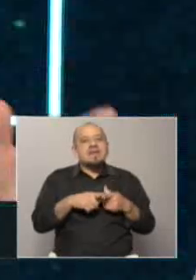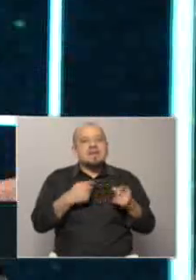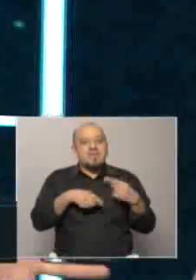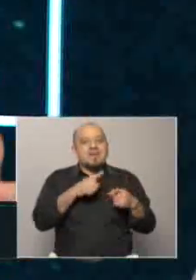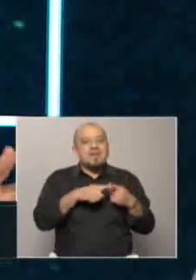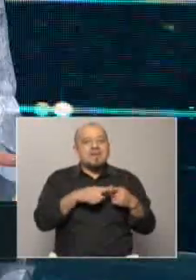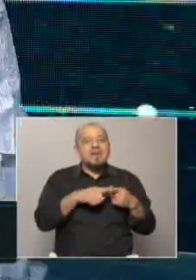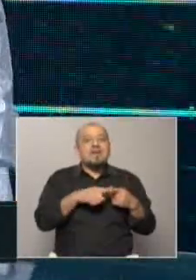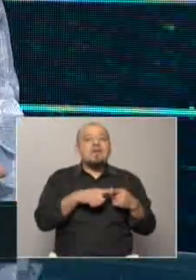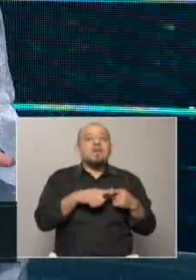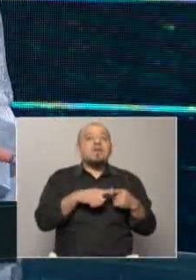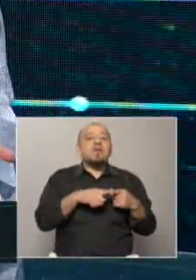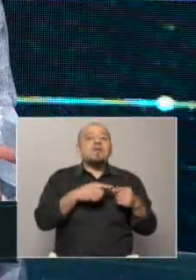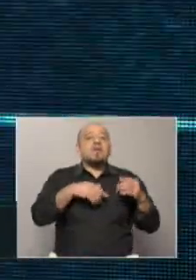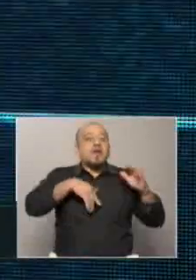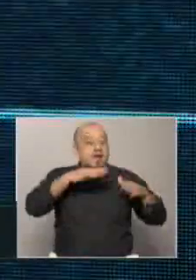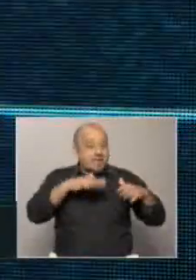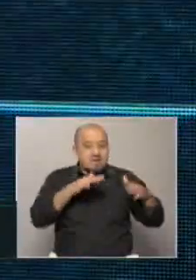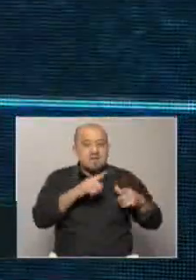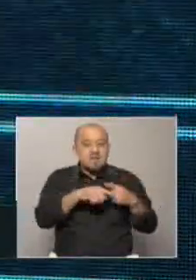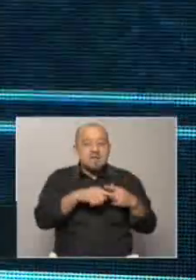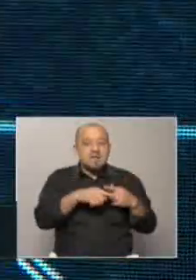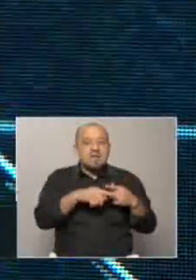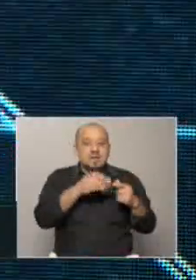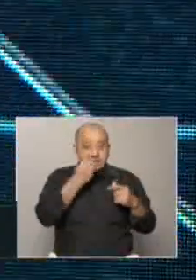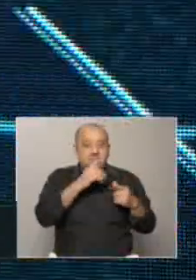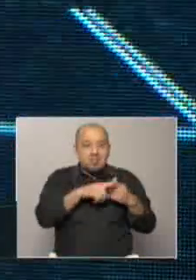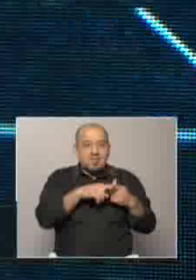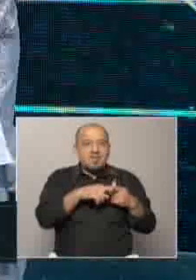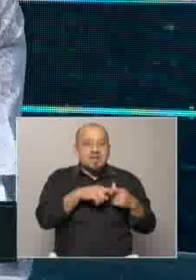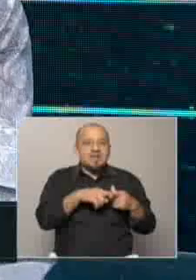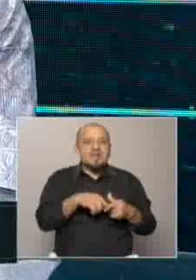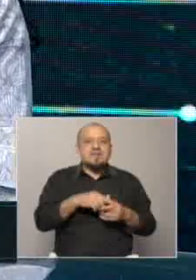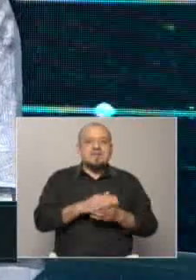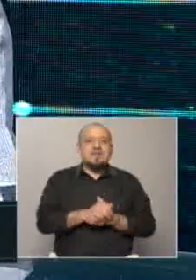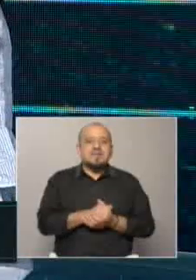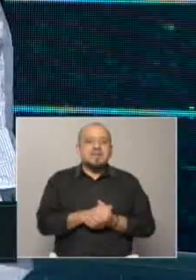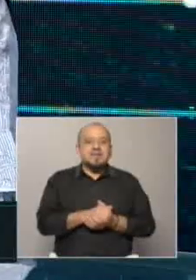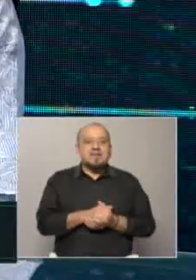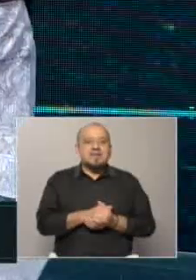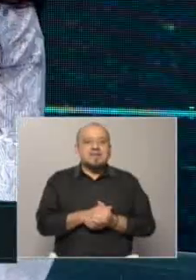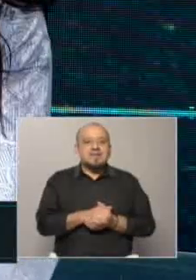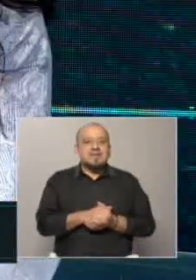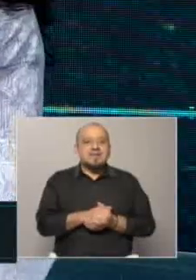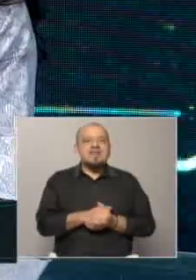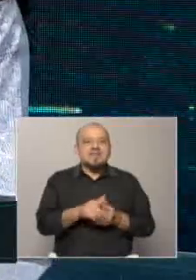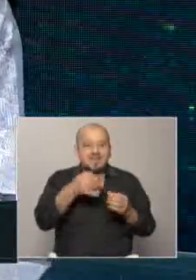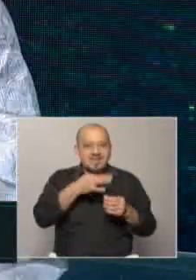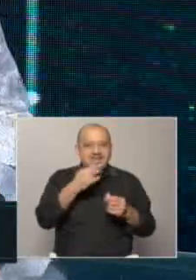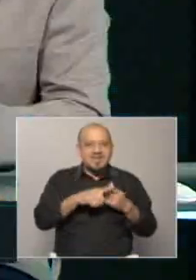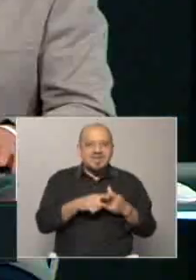y ahora están juntos. Que a veces no la tiene. Y está bueno también que eso suceda. Claro que sí. Totalmente. Me acordaba contarlo.